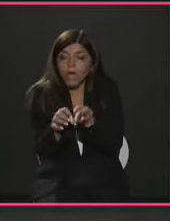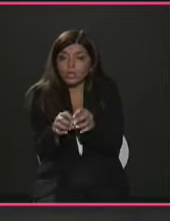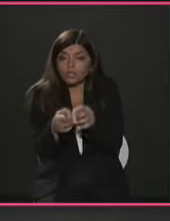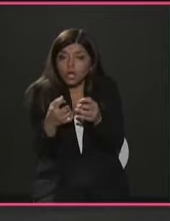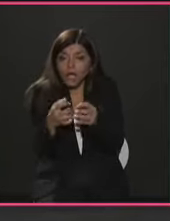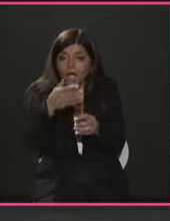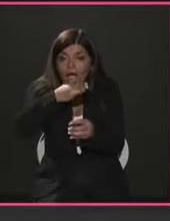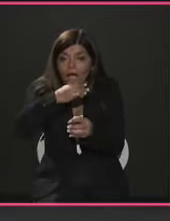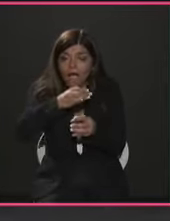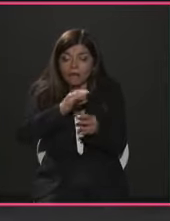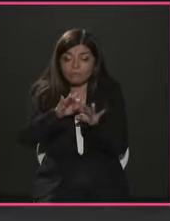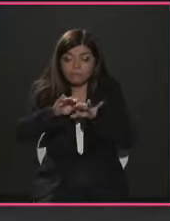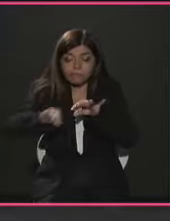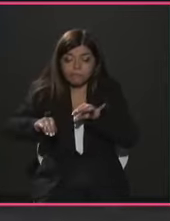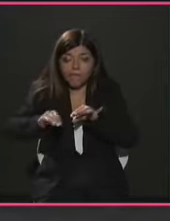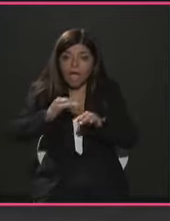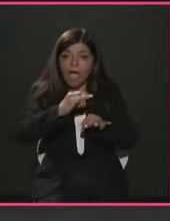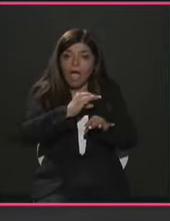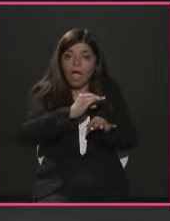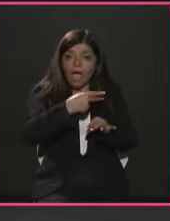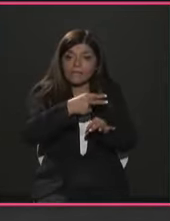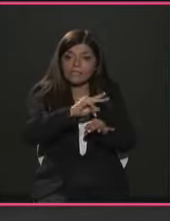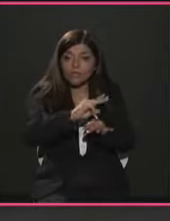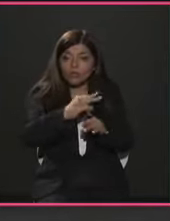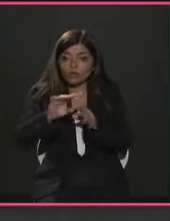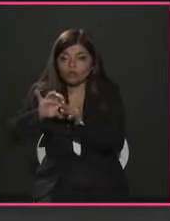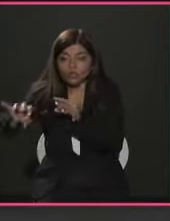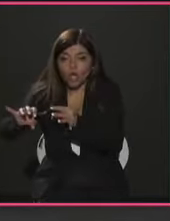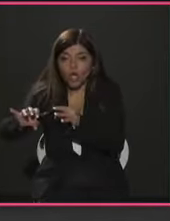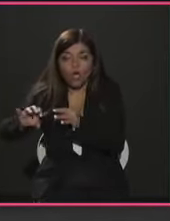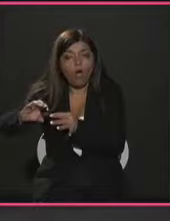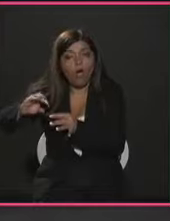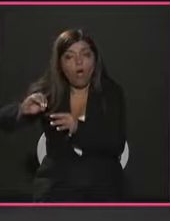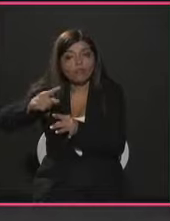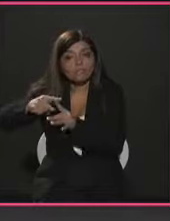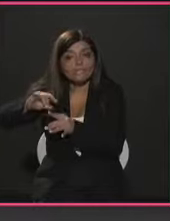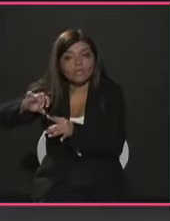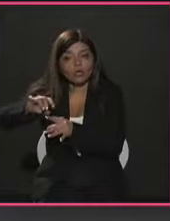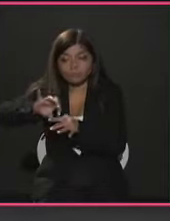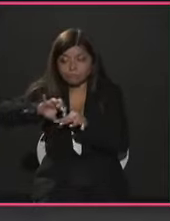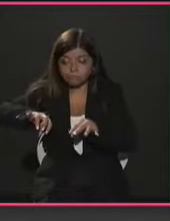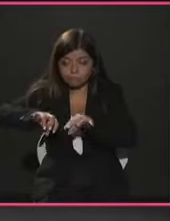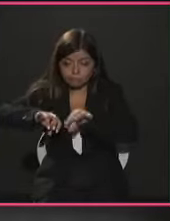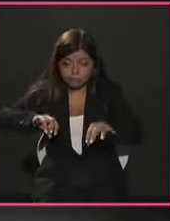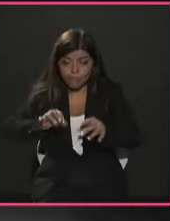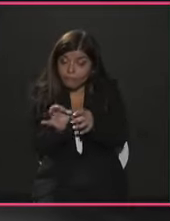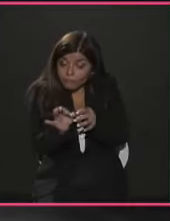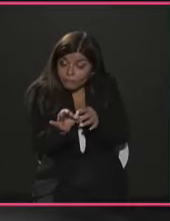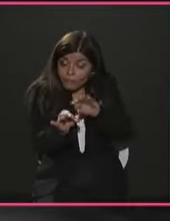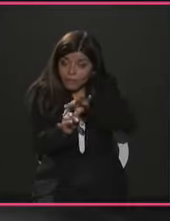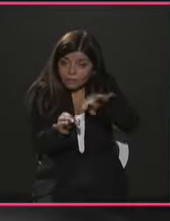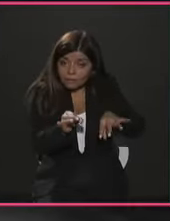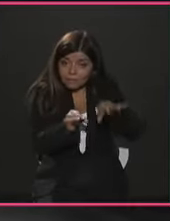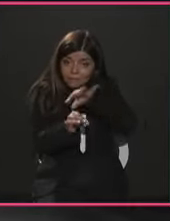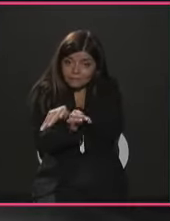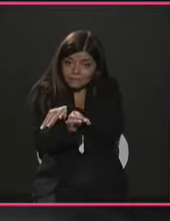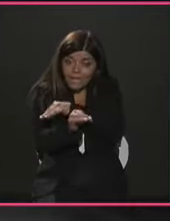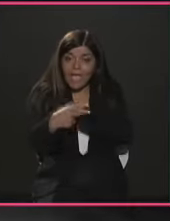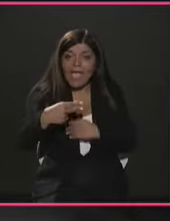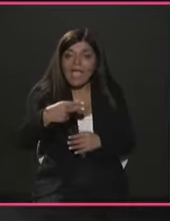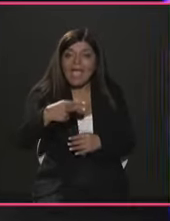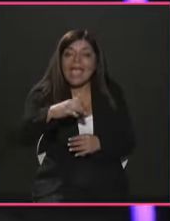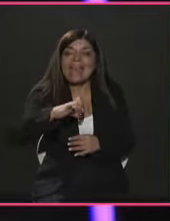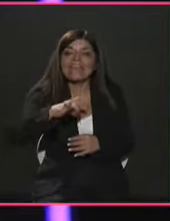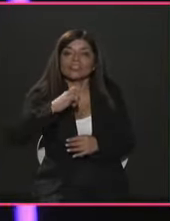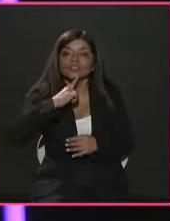separo el h2 el hidrógeno a un lado y el oxígeno al otro lado y ese proceso de separar la molécula se llama electrólisis y